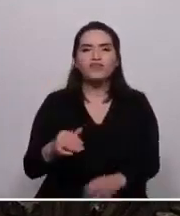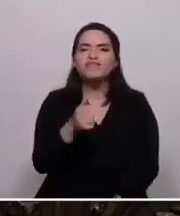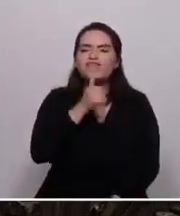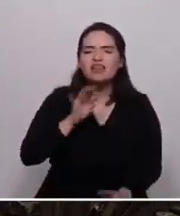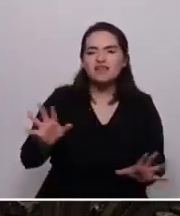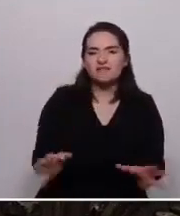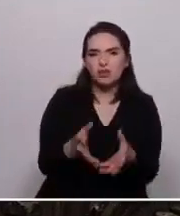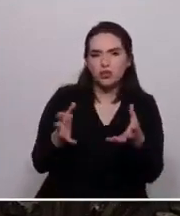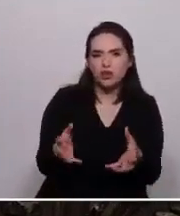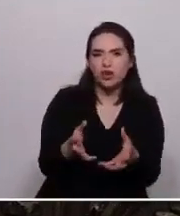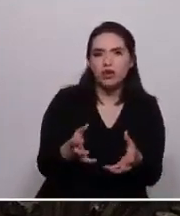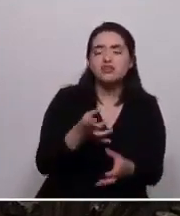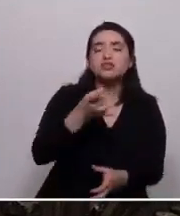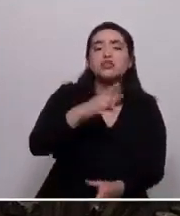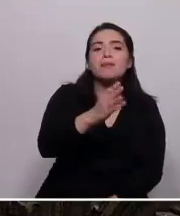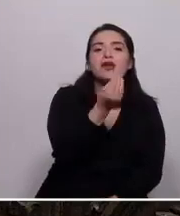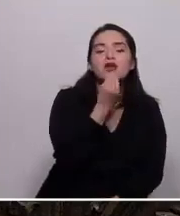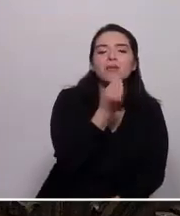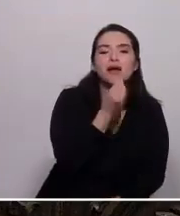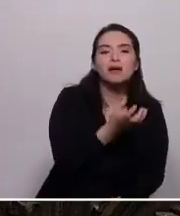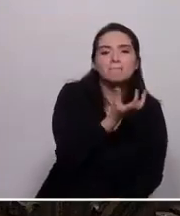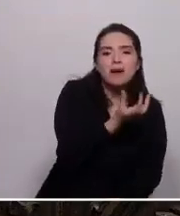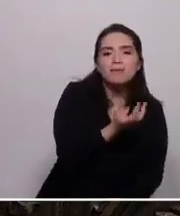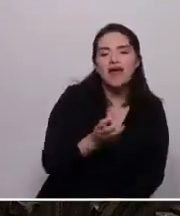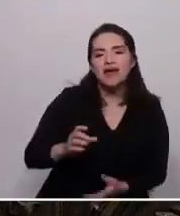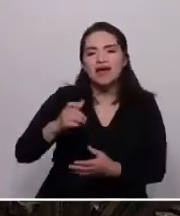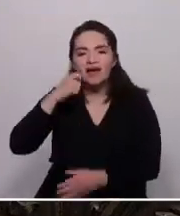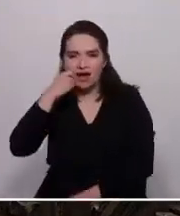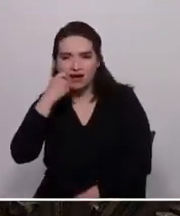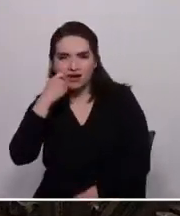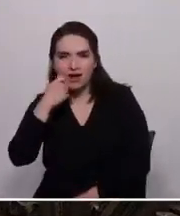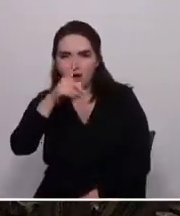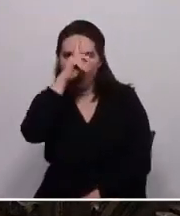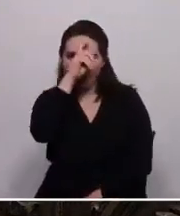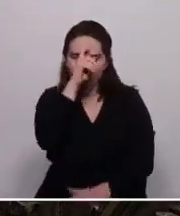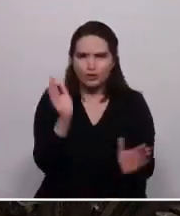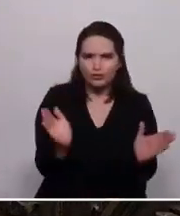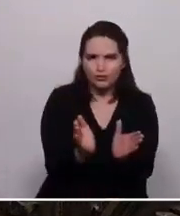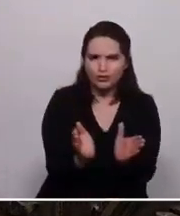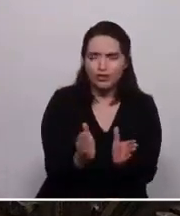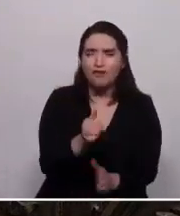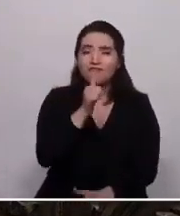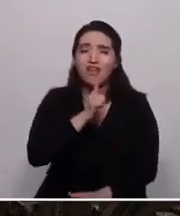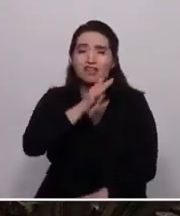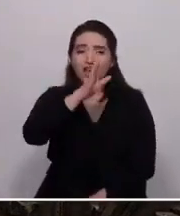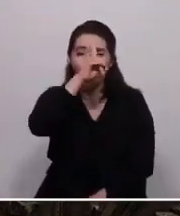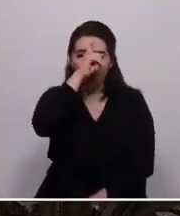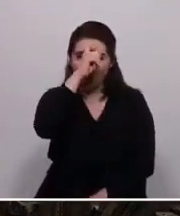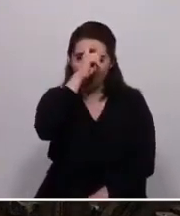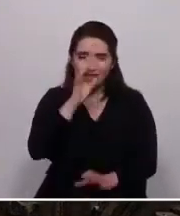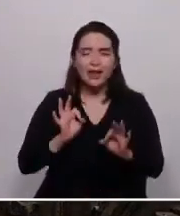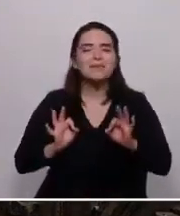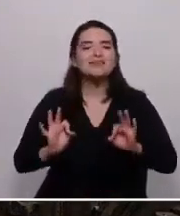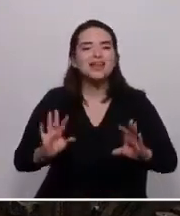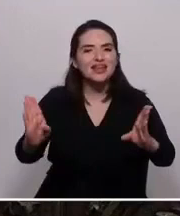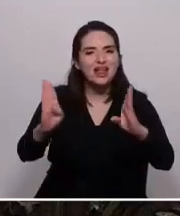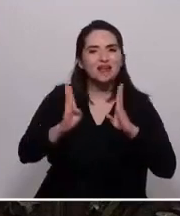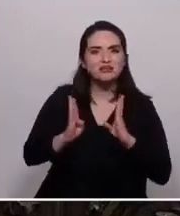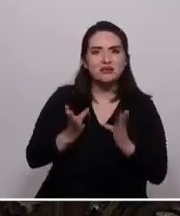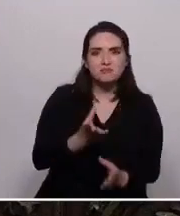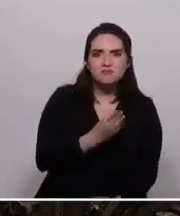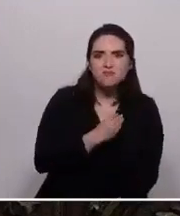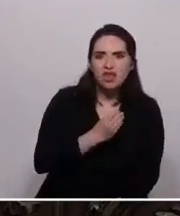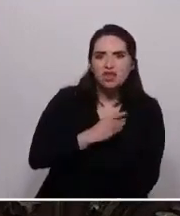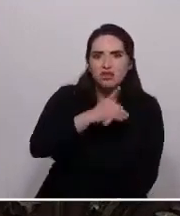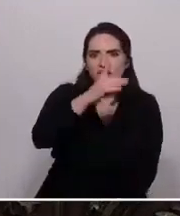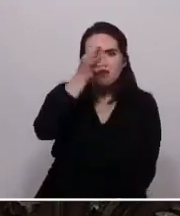papa y carne, las rondas médicas y las postas rurales, la falta de especialistas y el temor a enfermarse gravemente.